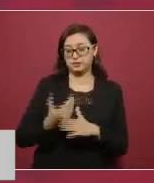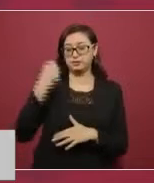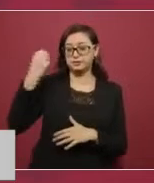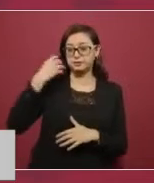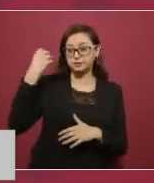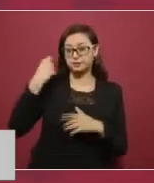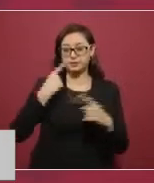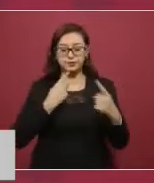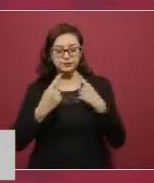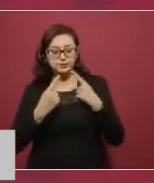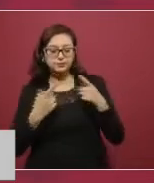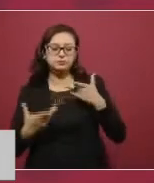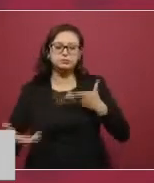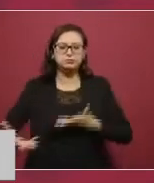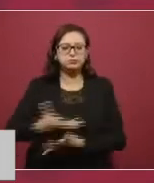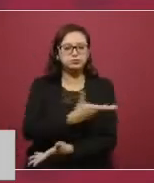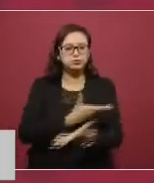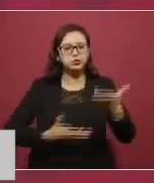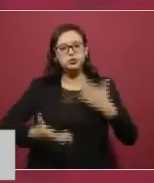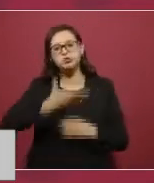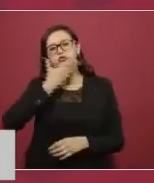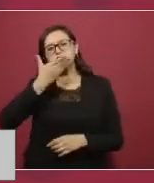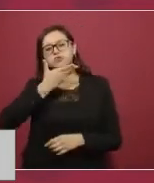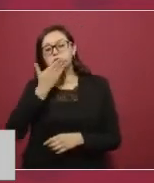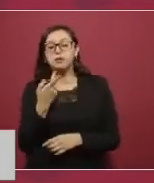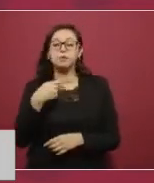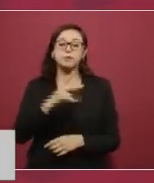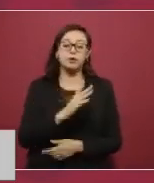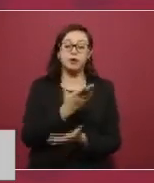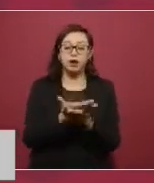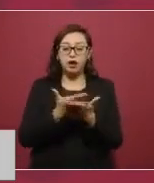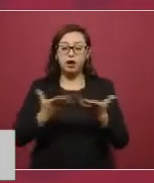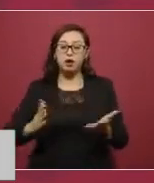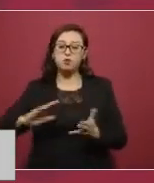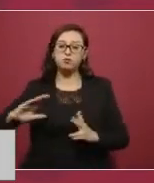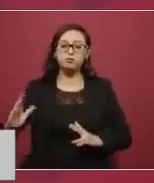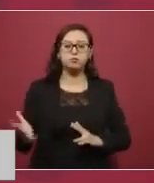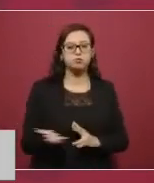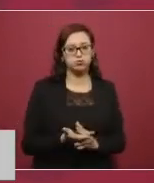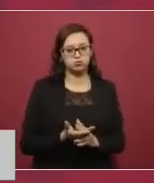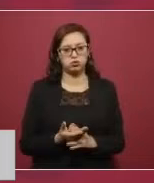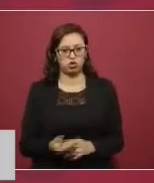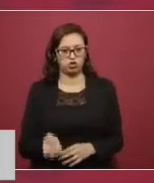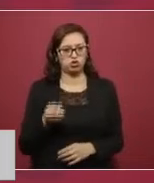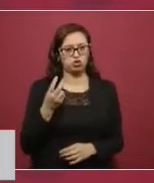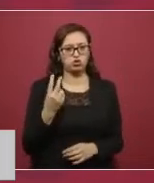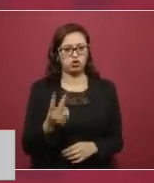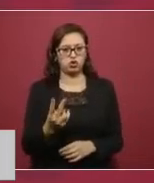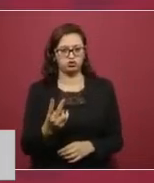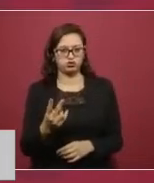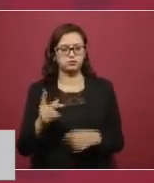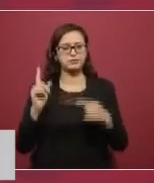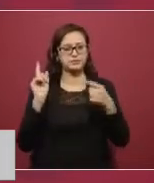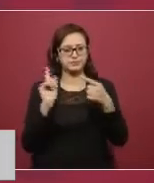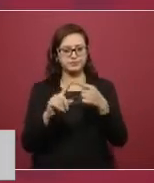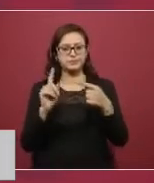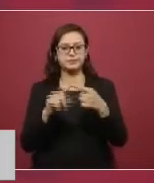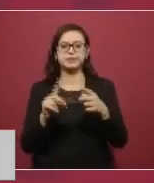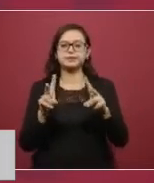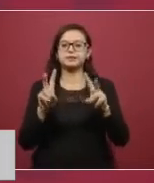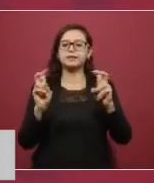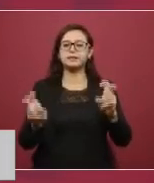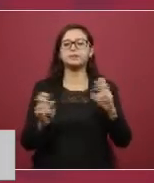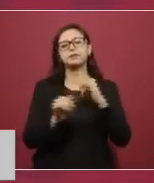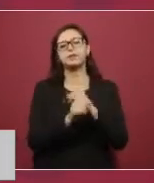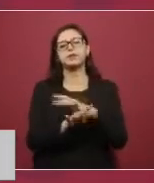presenta el avance de la reestructuración de los créditos del Infonavit y de la asesoría de la Organización de las Naciones Unidas en materia de derechos